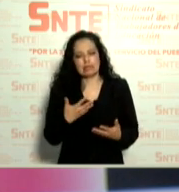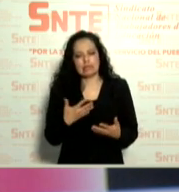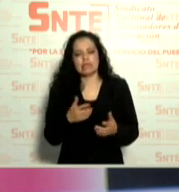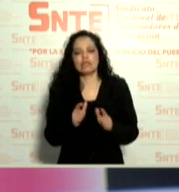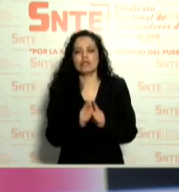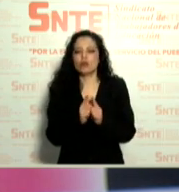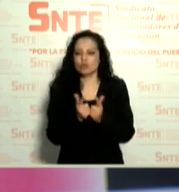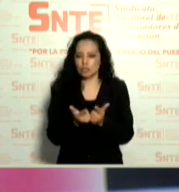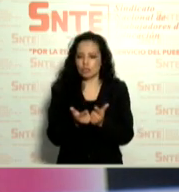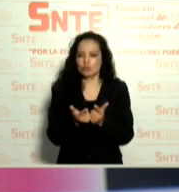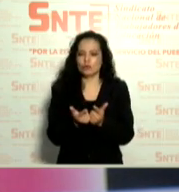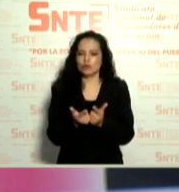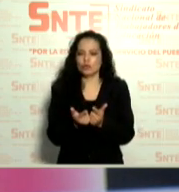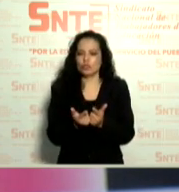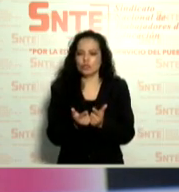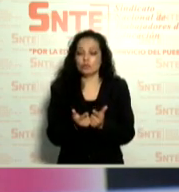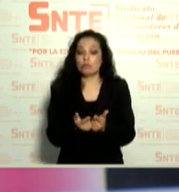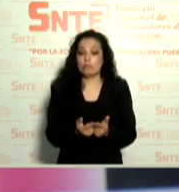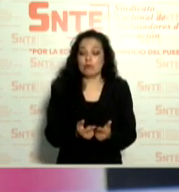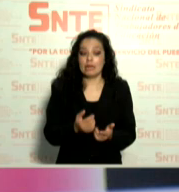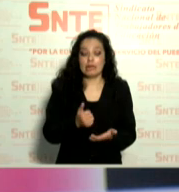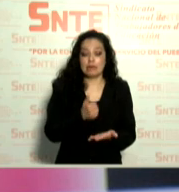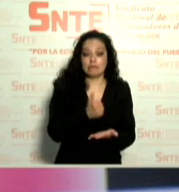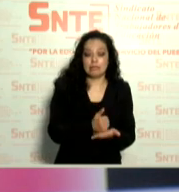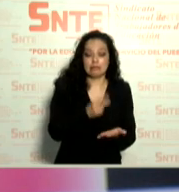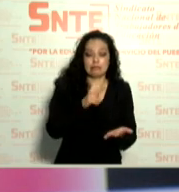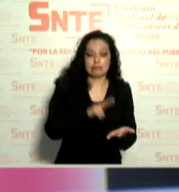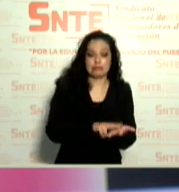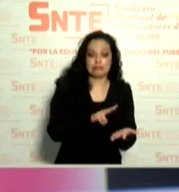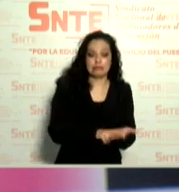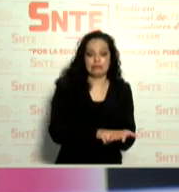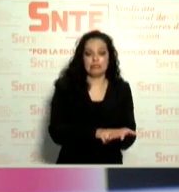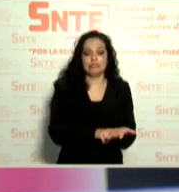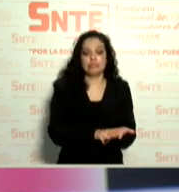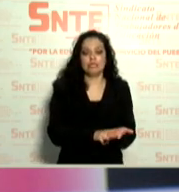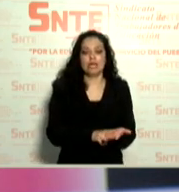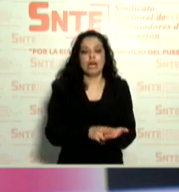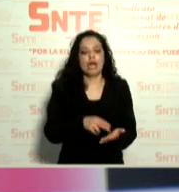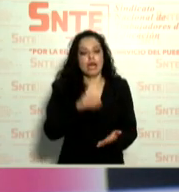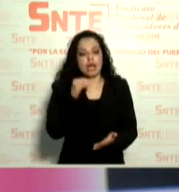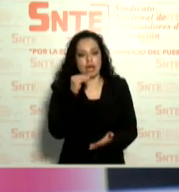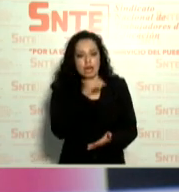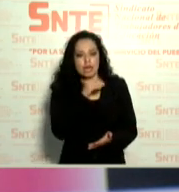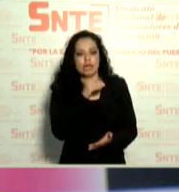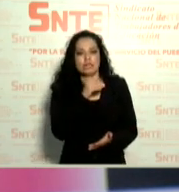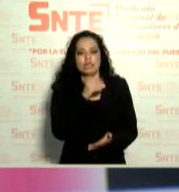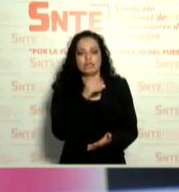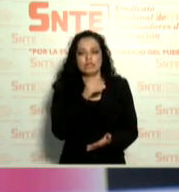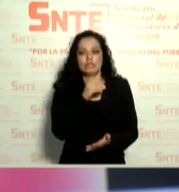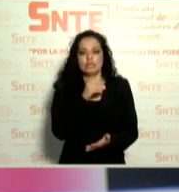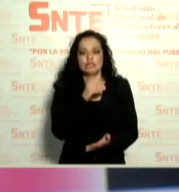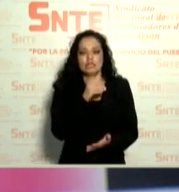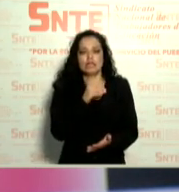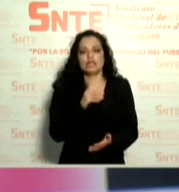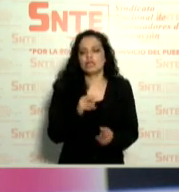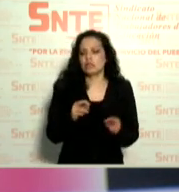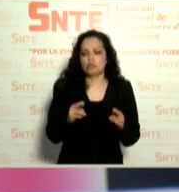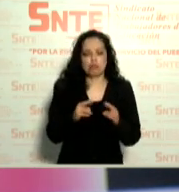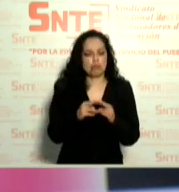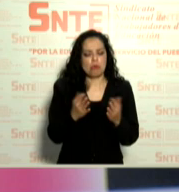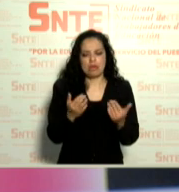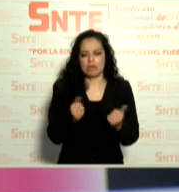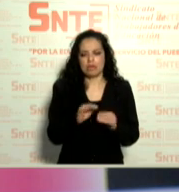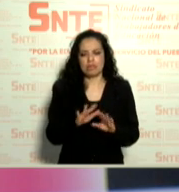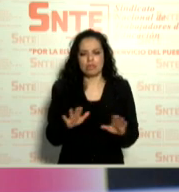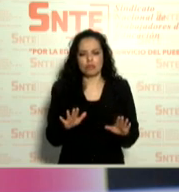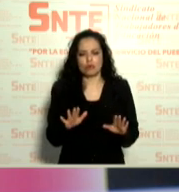pública, gratuita y laica, como lo establece el artículo 3 de nuestra Constitución y que es